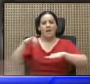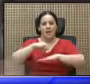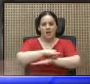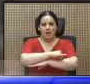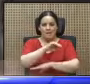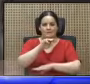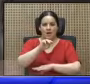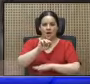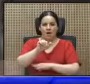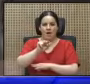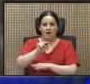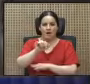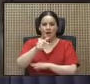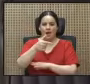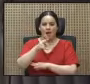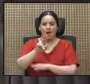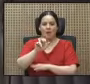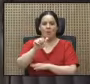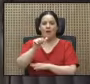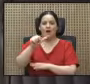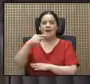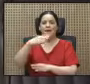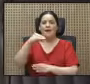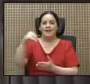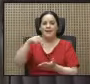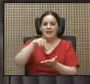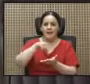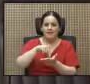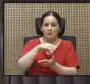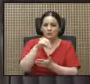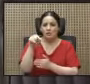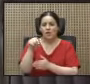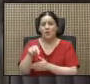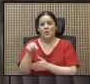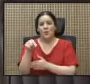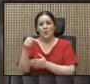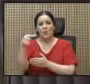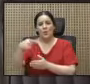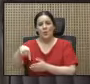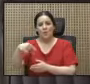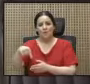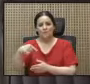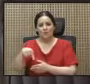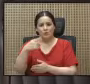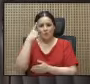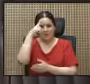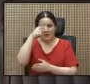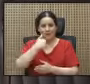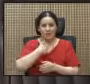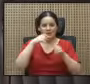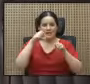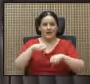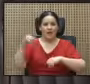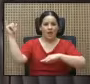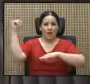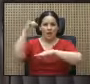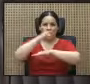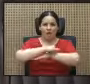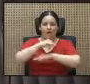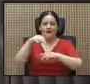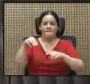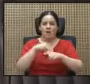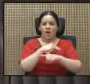en Quepos y en Golfito para poder tener acceso a turistas directamente desde Miami o desde Panamá, o